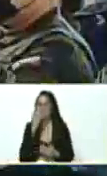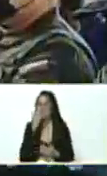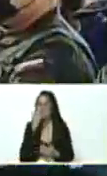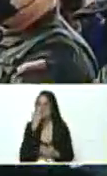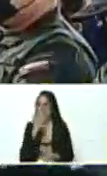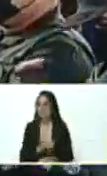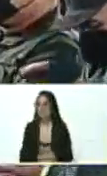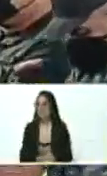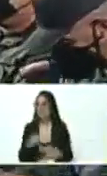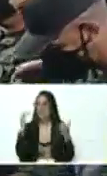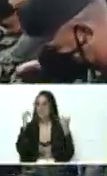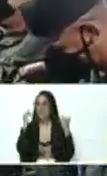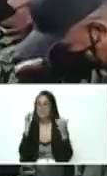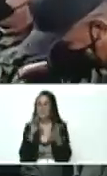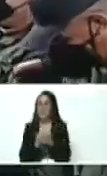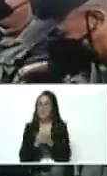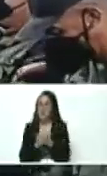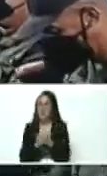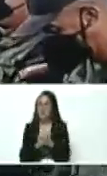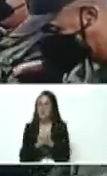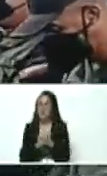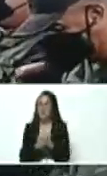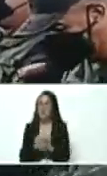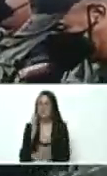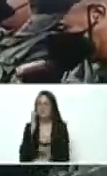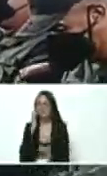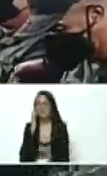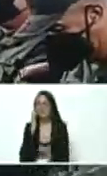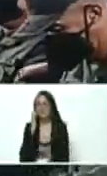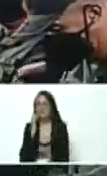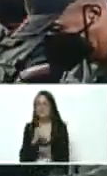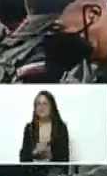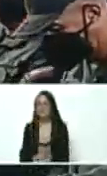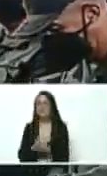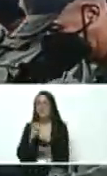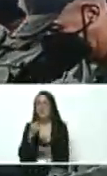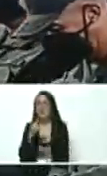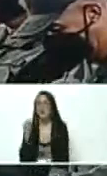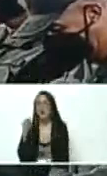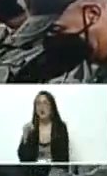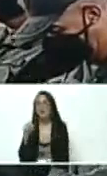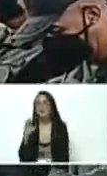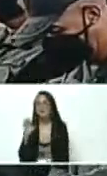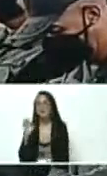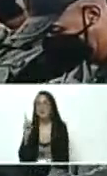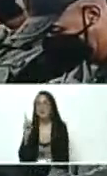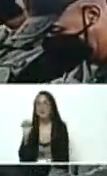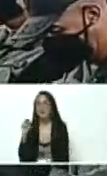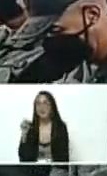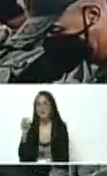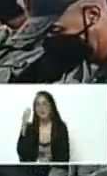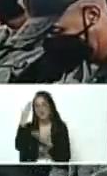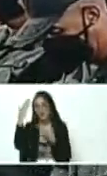La parranda de los amigos. Juan Cedeño. Juancito, mis saludos,